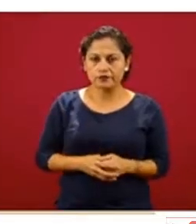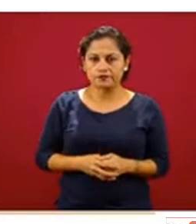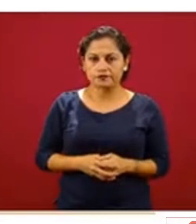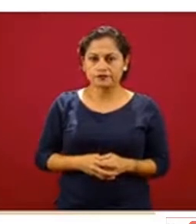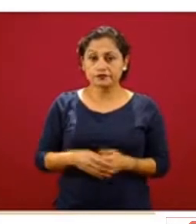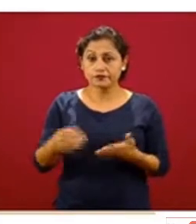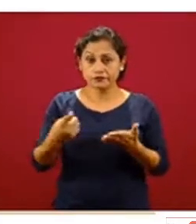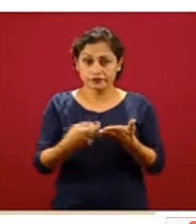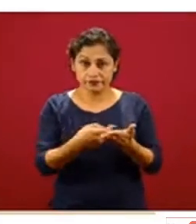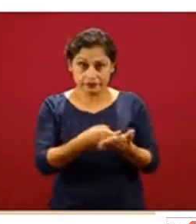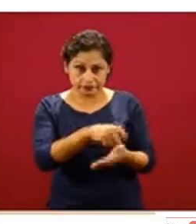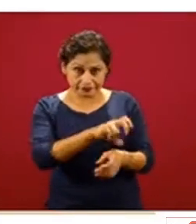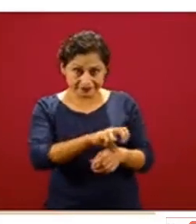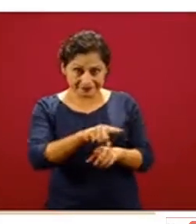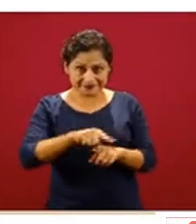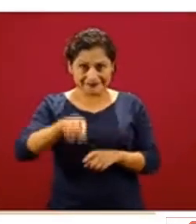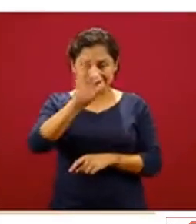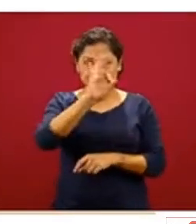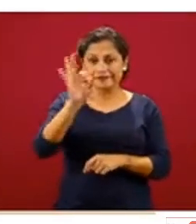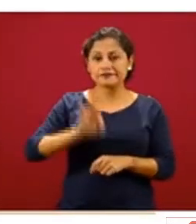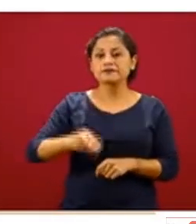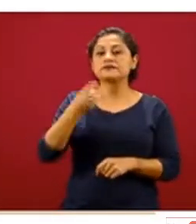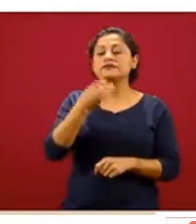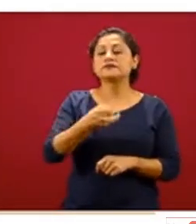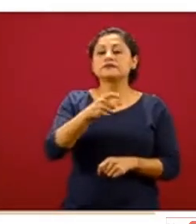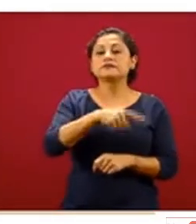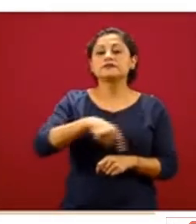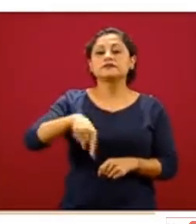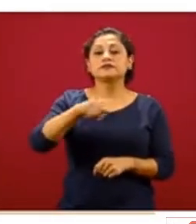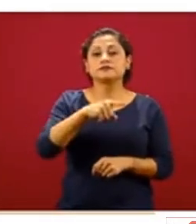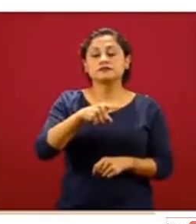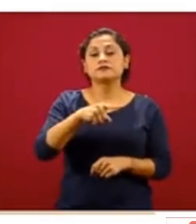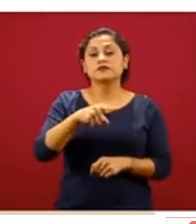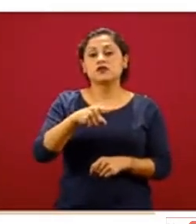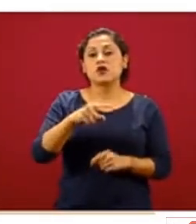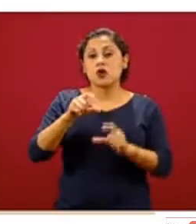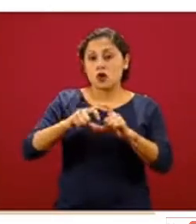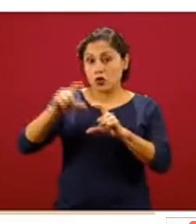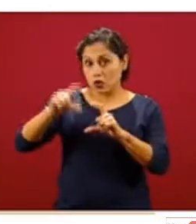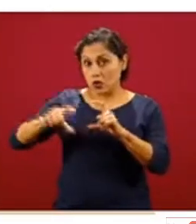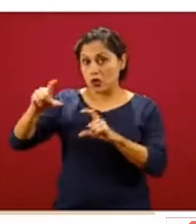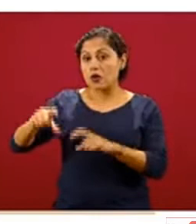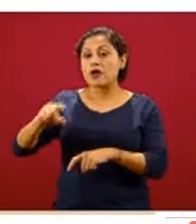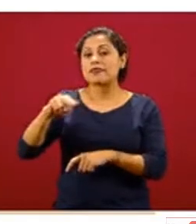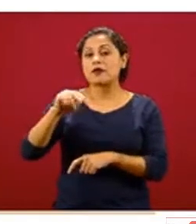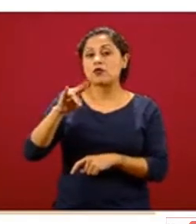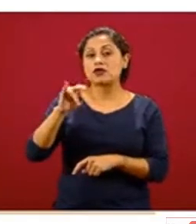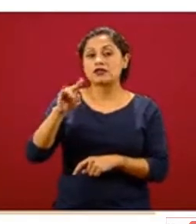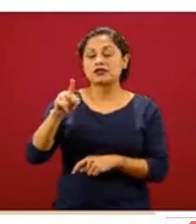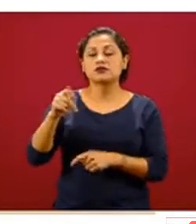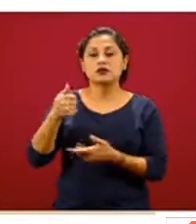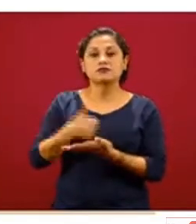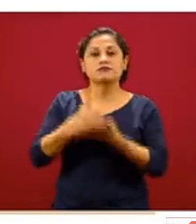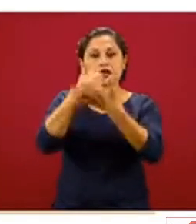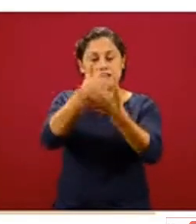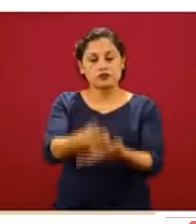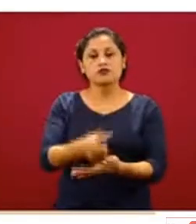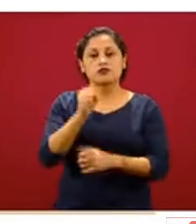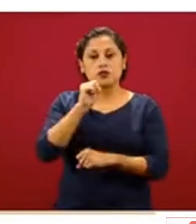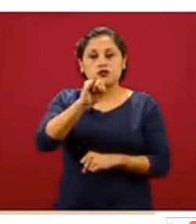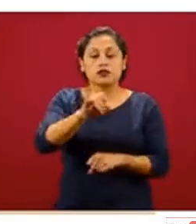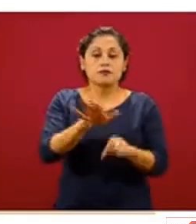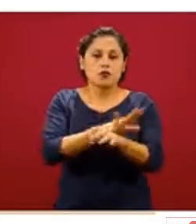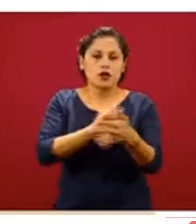larvario, que son las barras azules, como las nebulizaciones, sí se disminuyeron. Mucho del control larvario que se hace